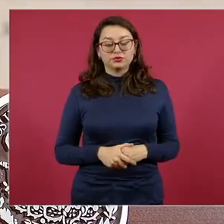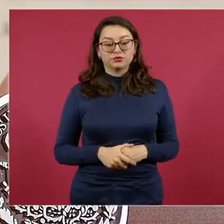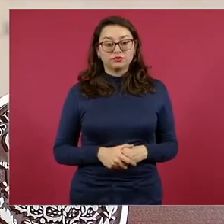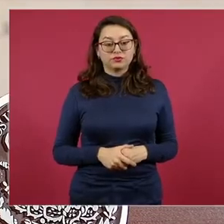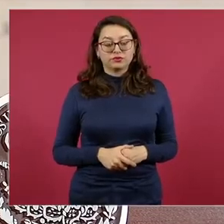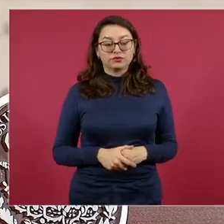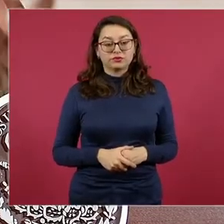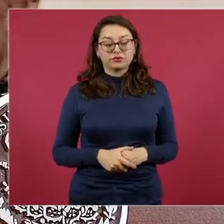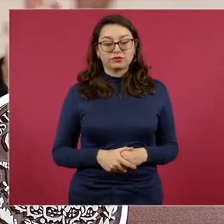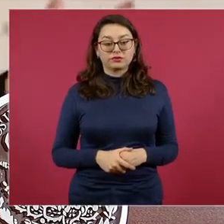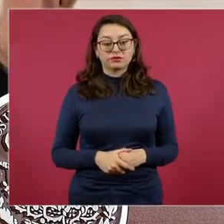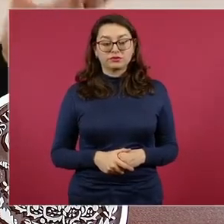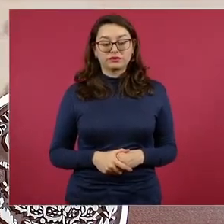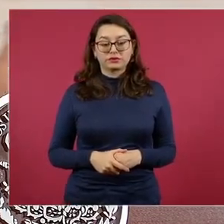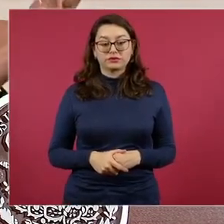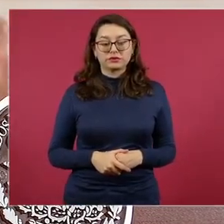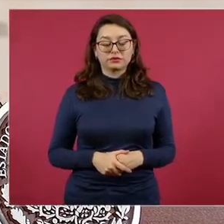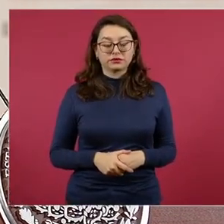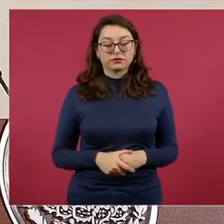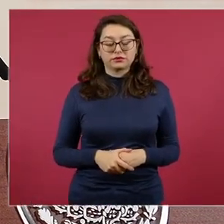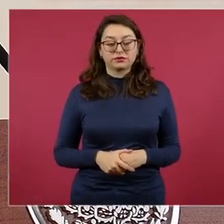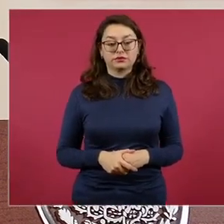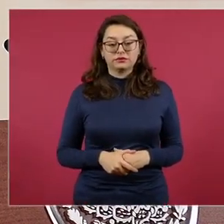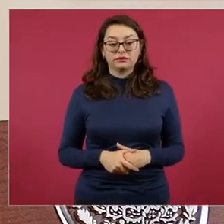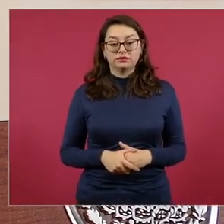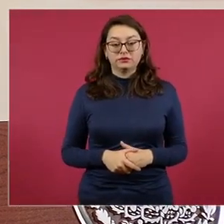Entonces, ¿cómo, por muy